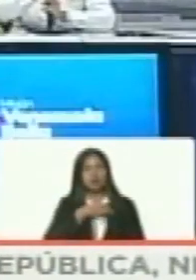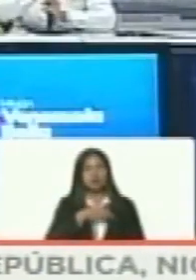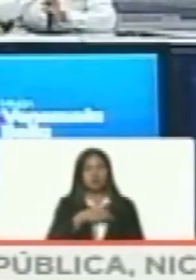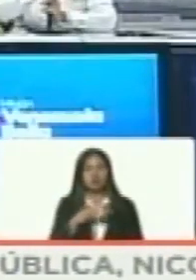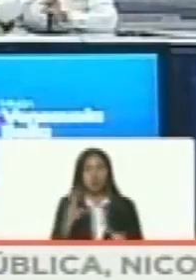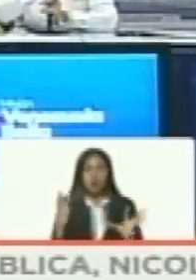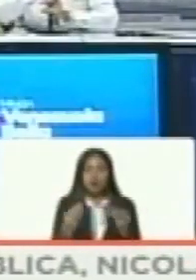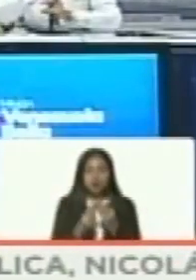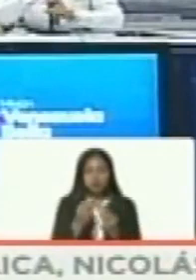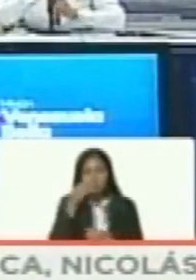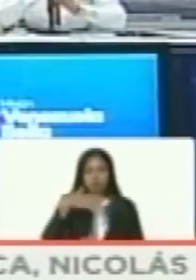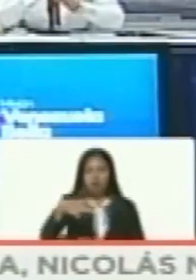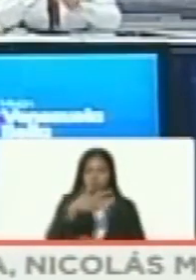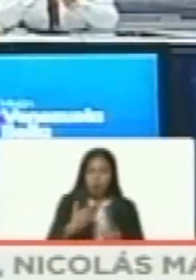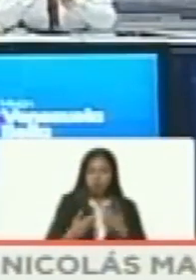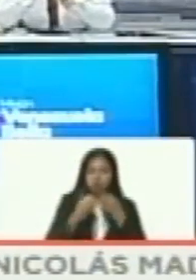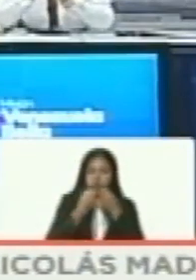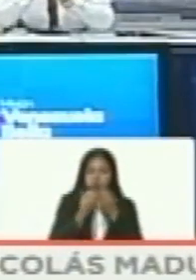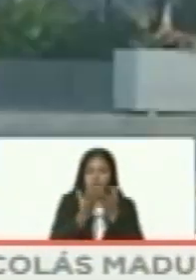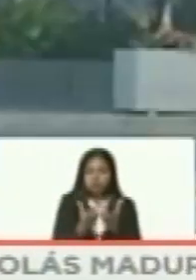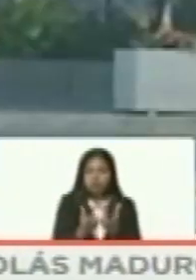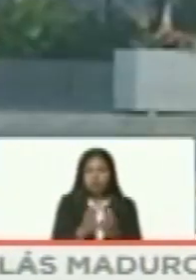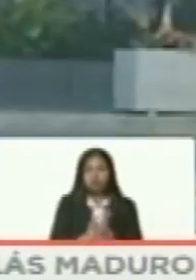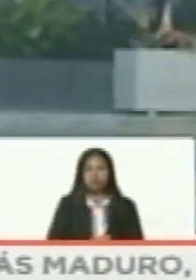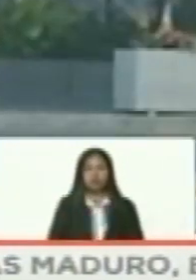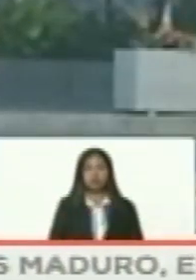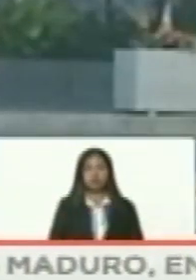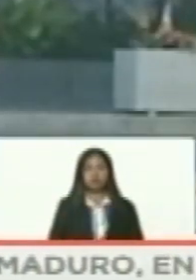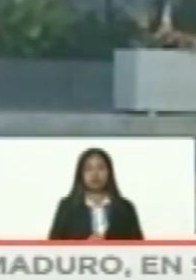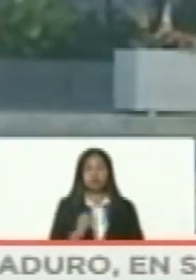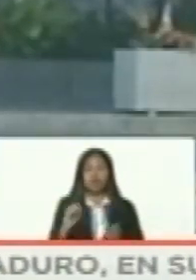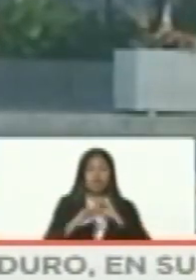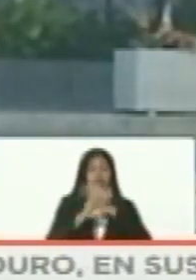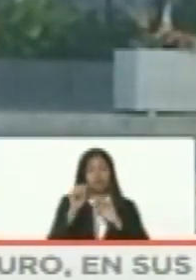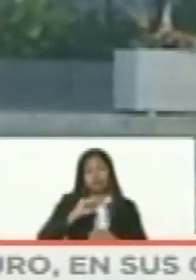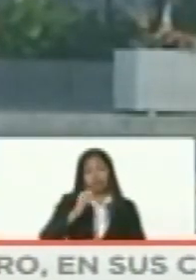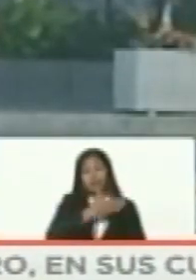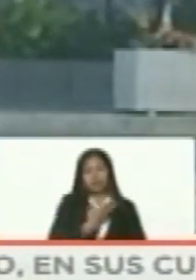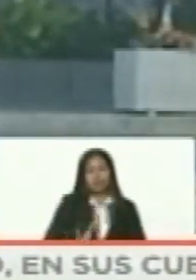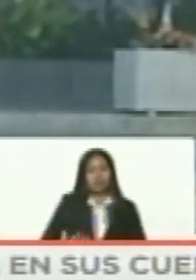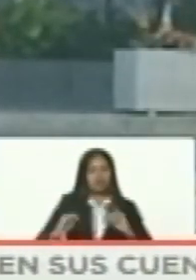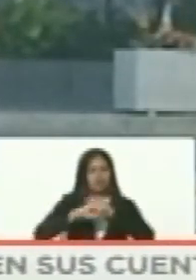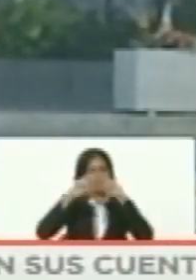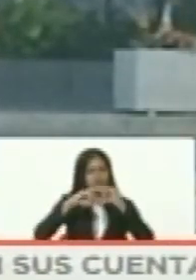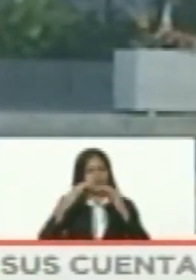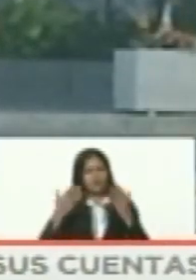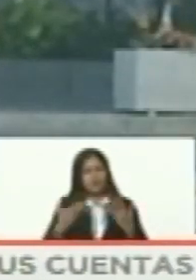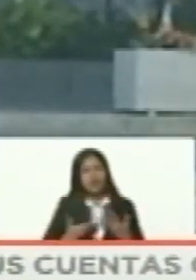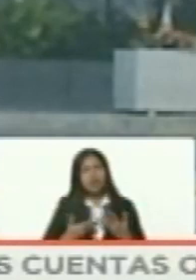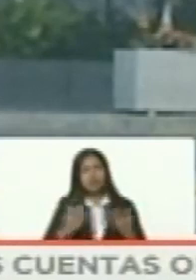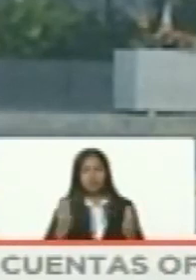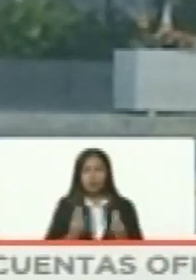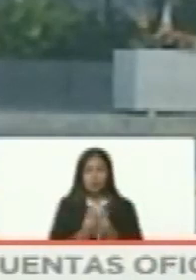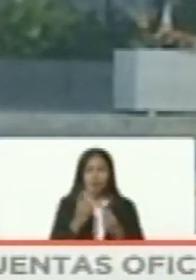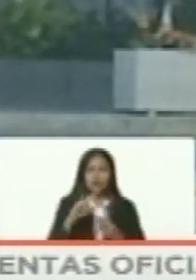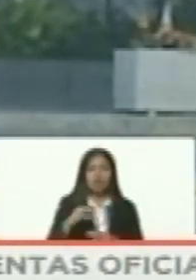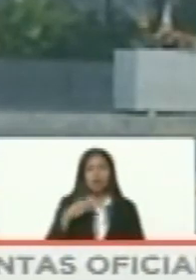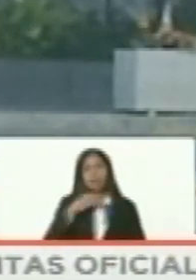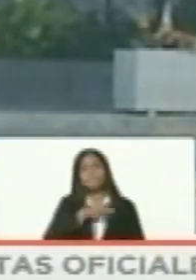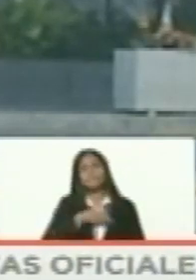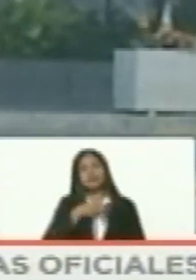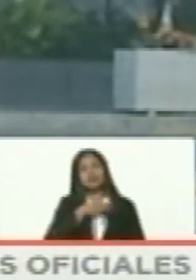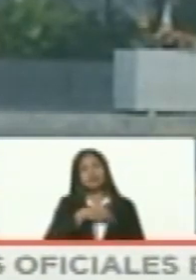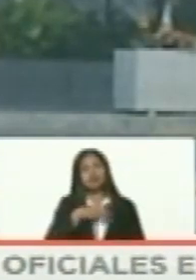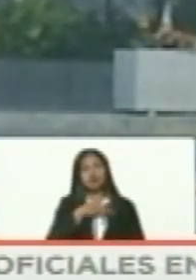un resumen para el pueblo. Sí, presidente. Bueno, feliz de acompañarle en esta misión